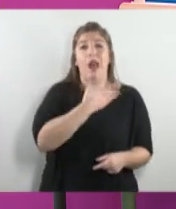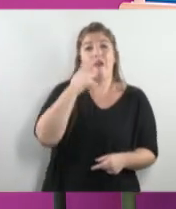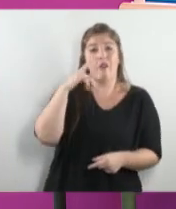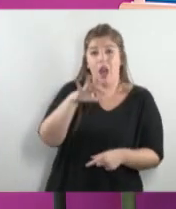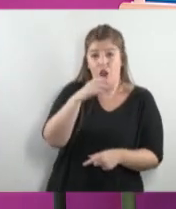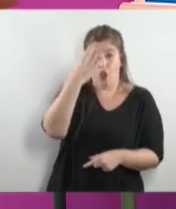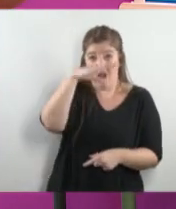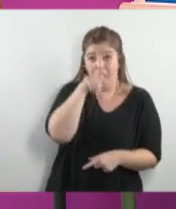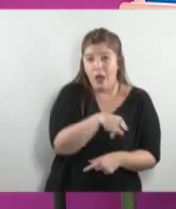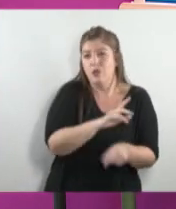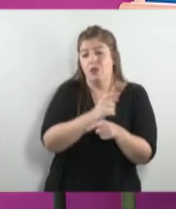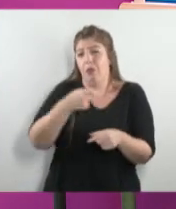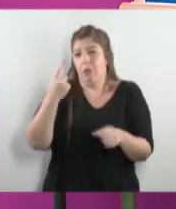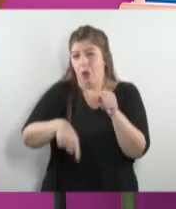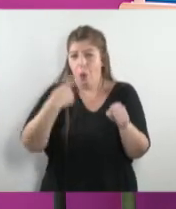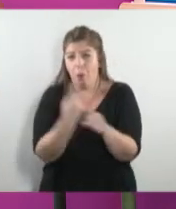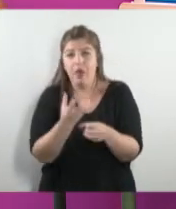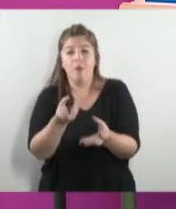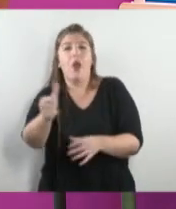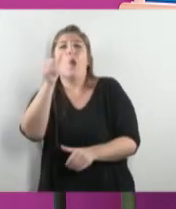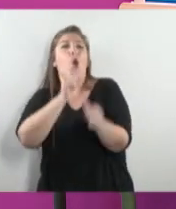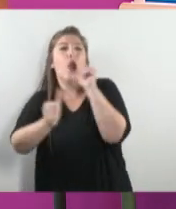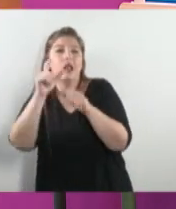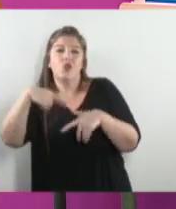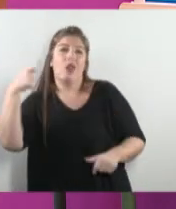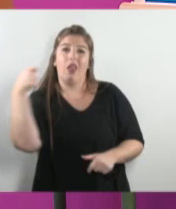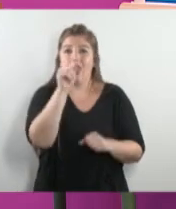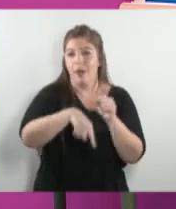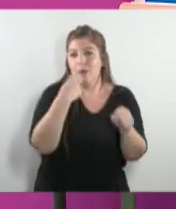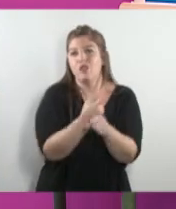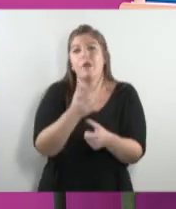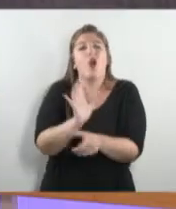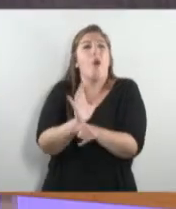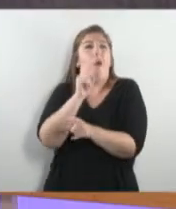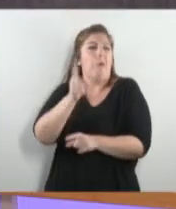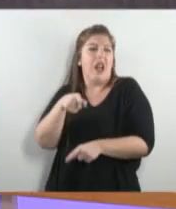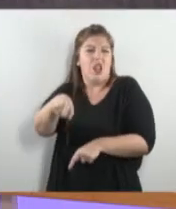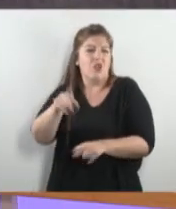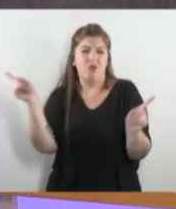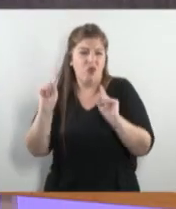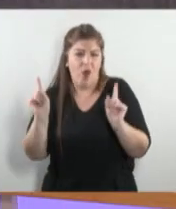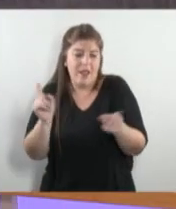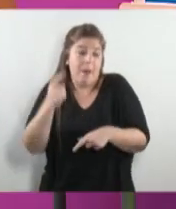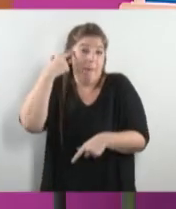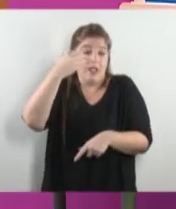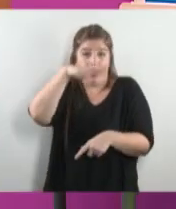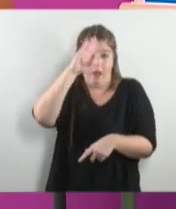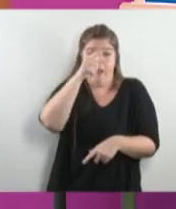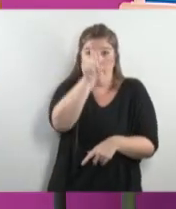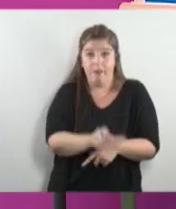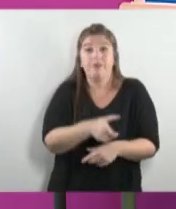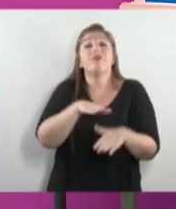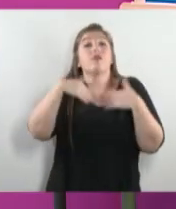logra porque está tan borracho que no lo mata. Digo, es alguien inofensivo para Fierro, ¿no? Uh-huh. Entonces hay